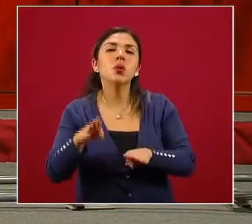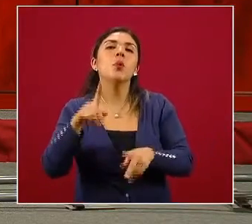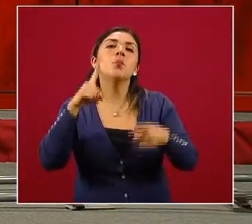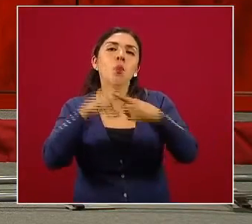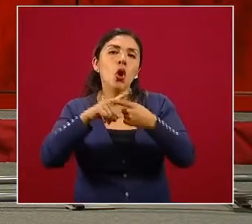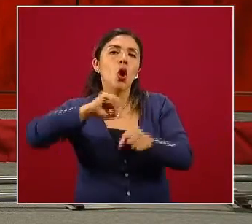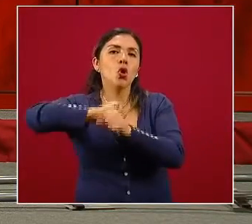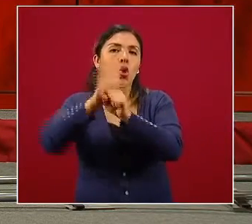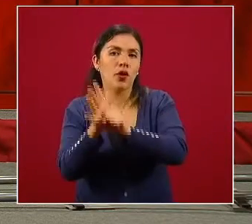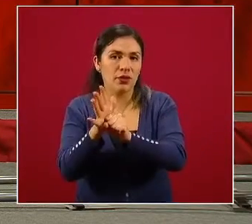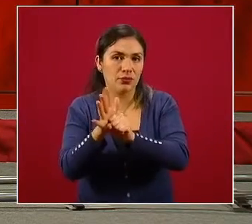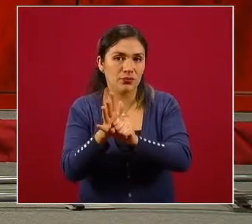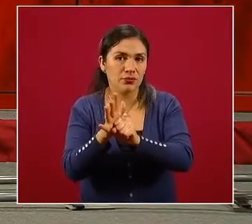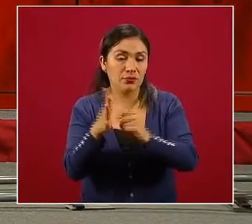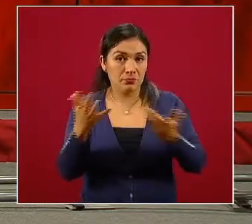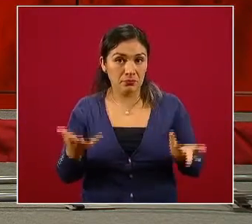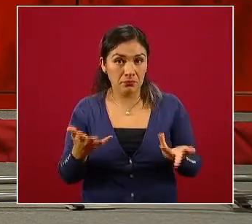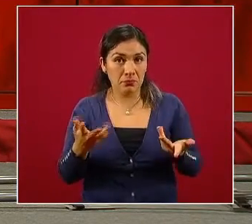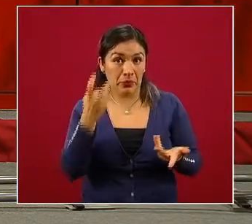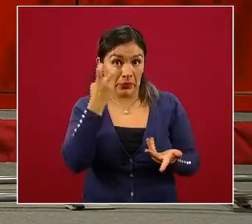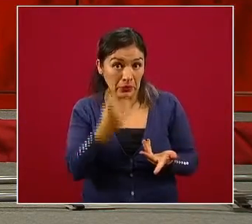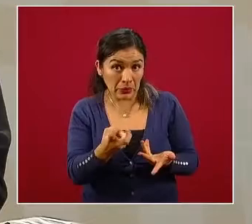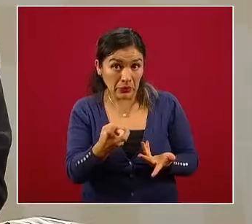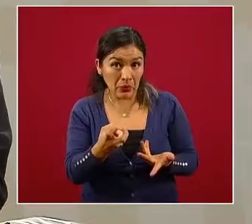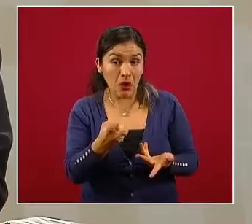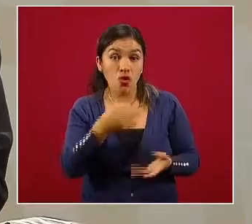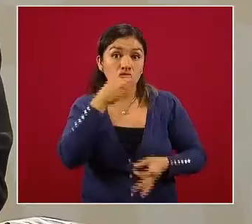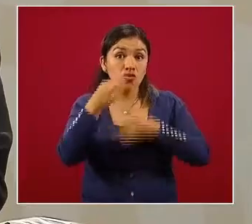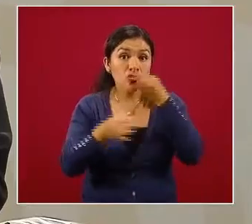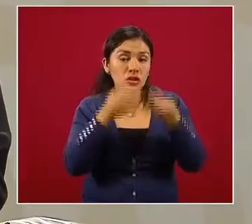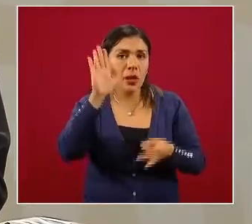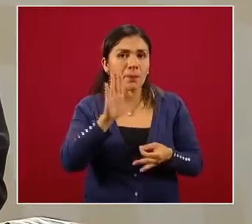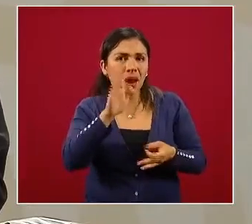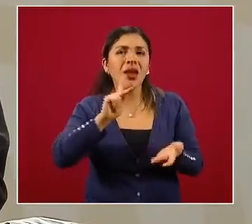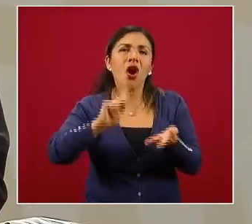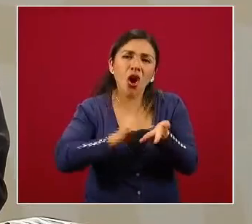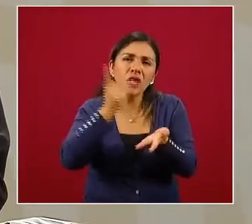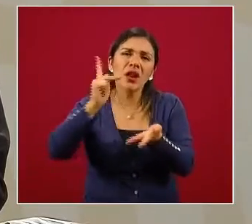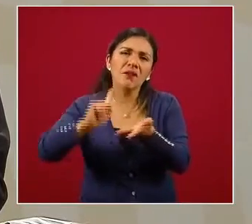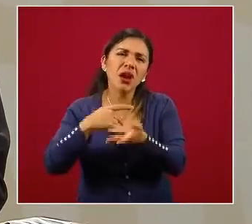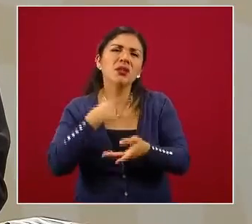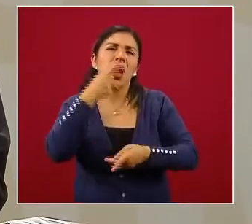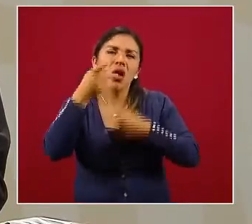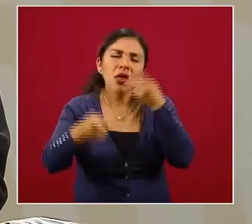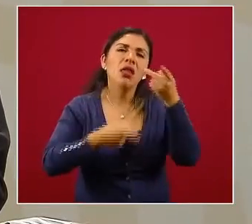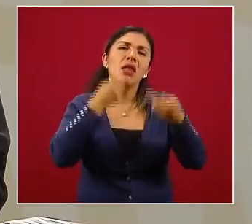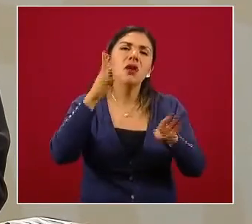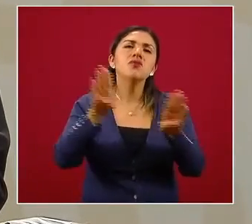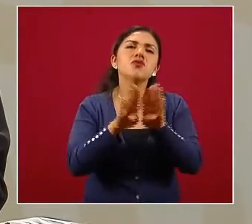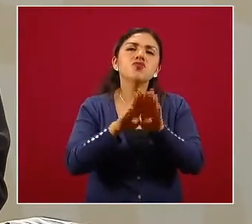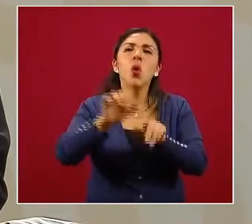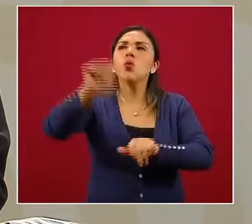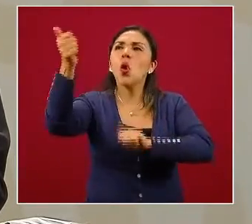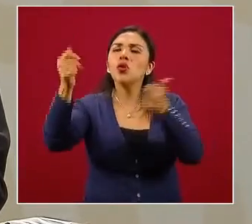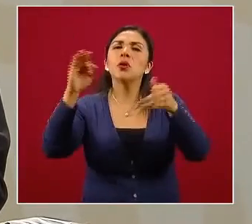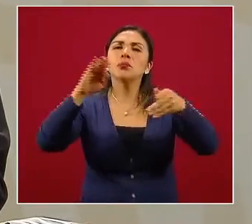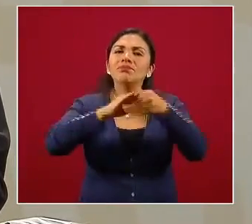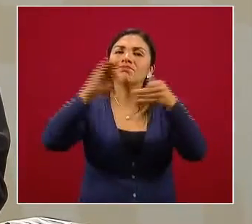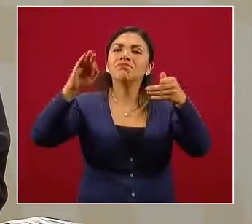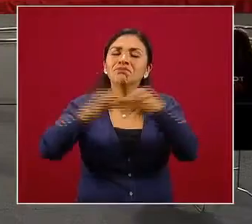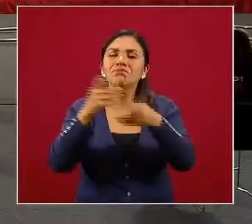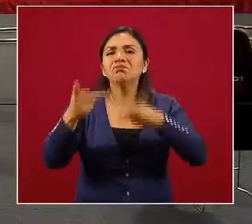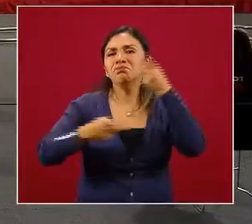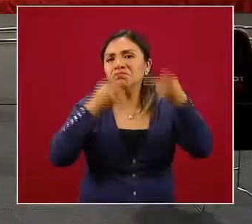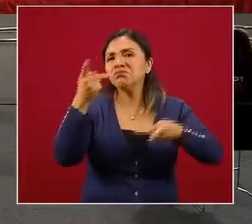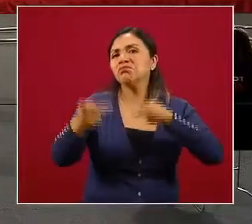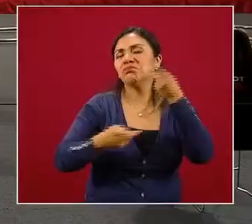COVID. Entonces, en ese sentido, esta noticia pareciera ser repetitiva de lo que ya han tratado otros medios, tanto